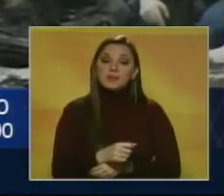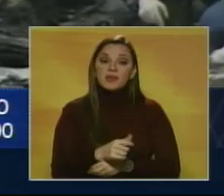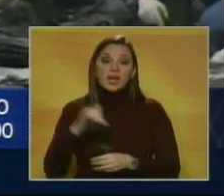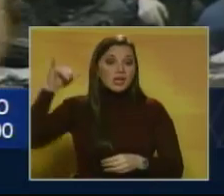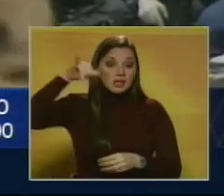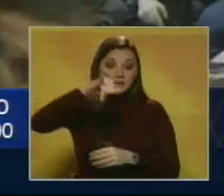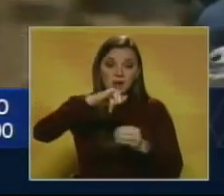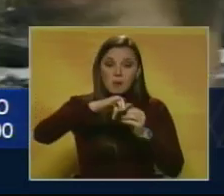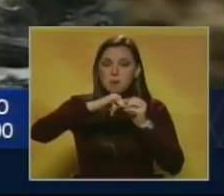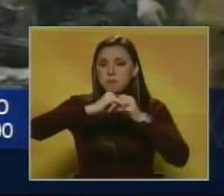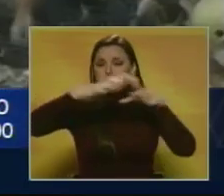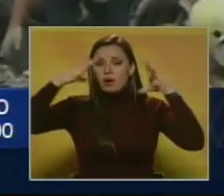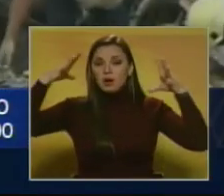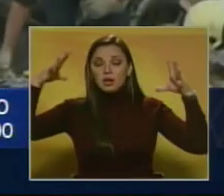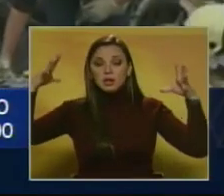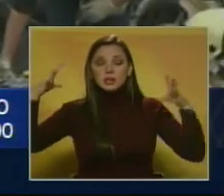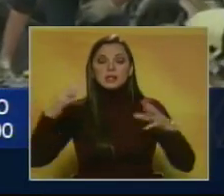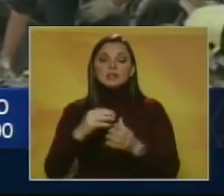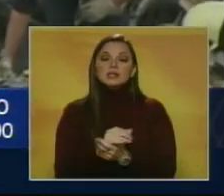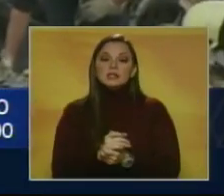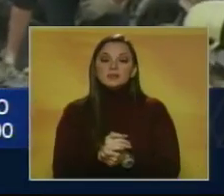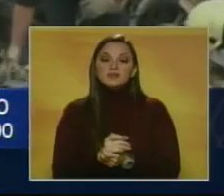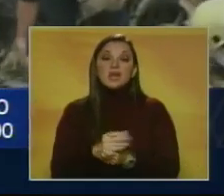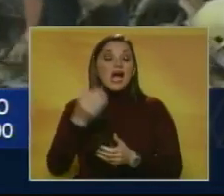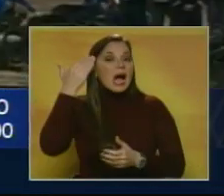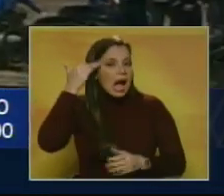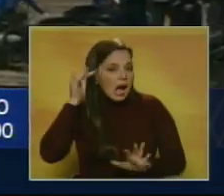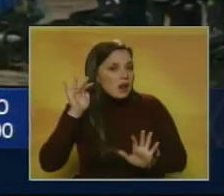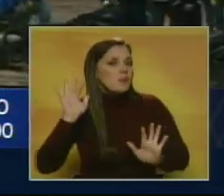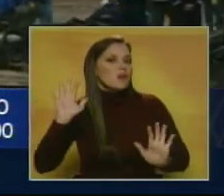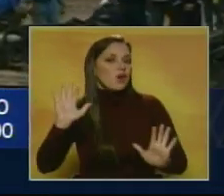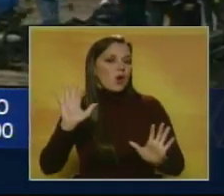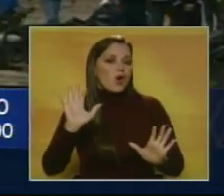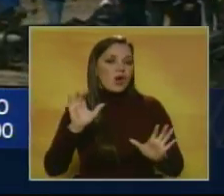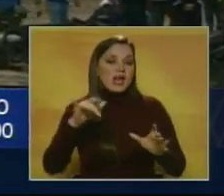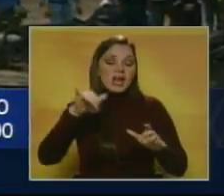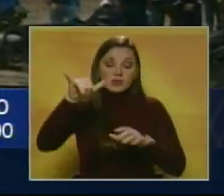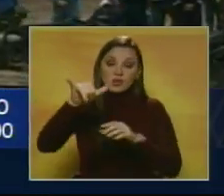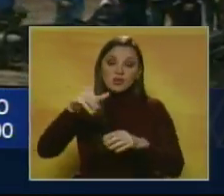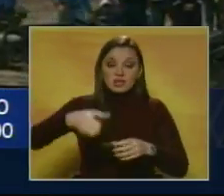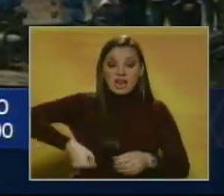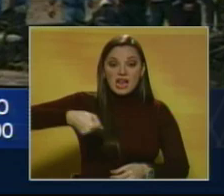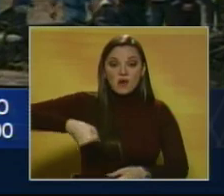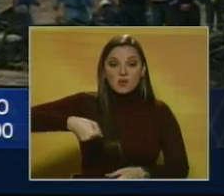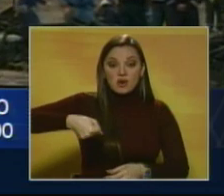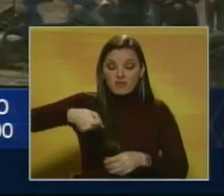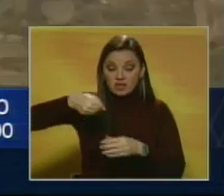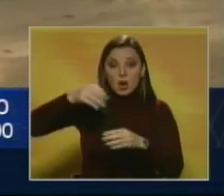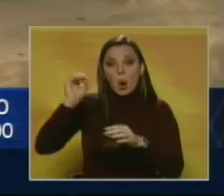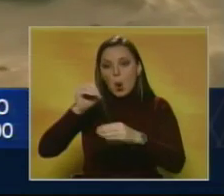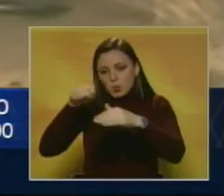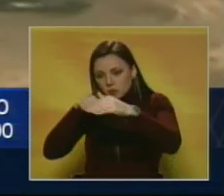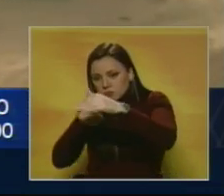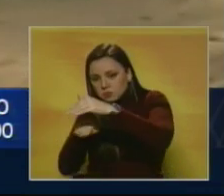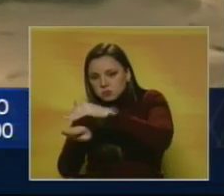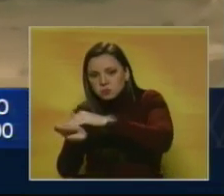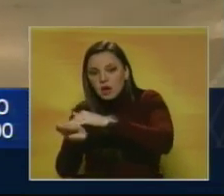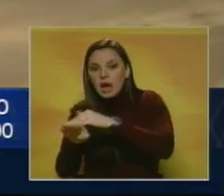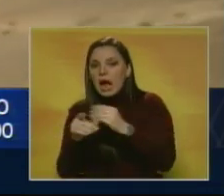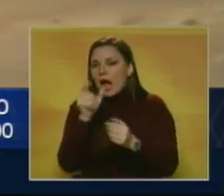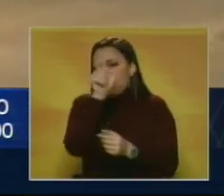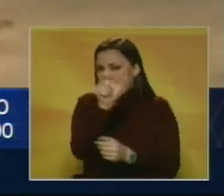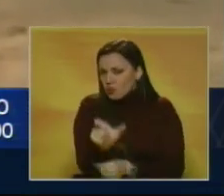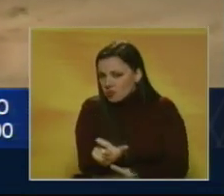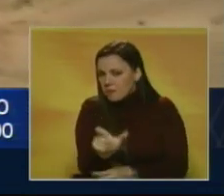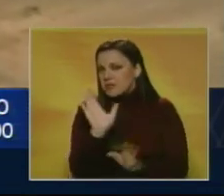se profugó por un explosivo que pudo ser colocado en alguno de los equipajes o en un lugar de la aeronave con ayuda de algún